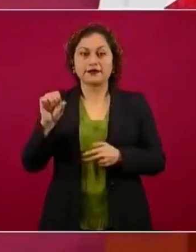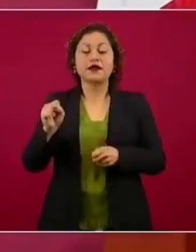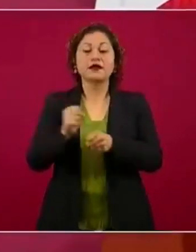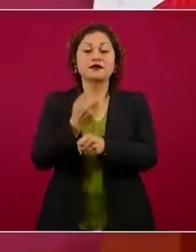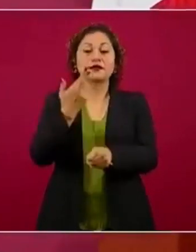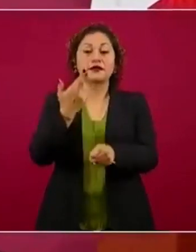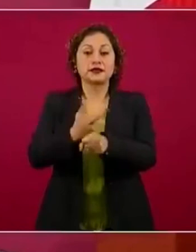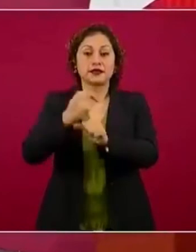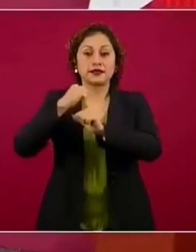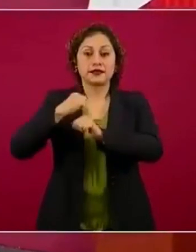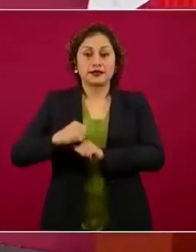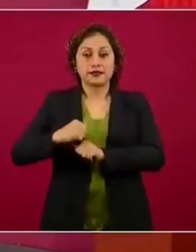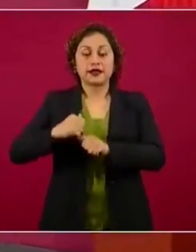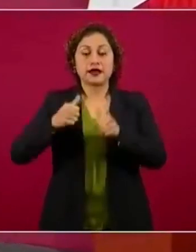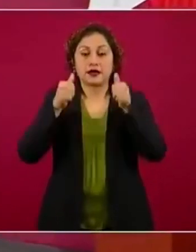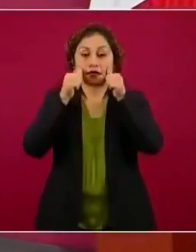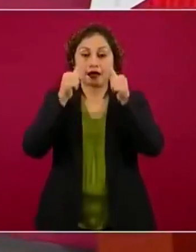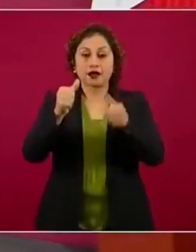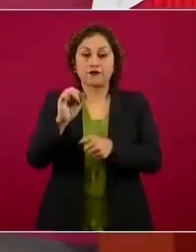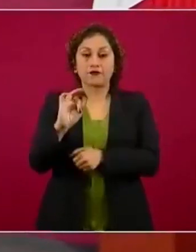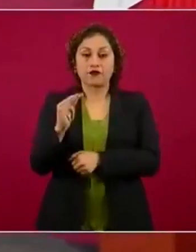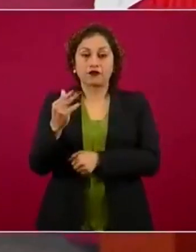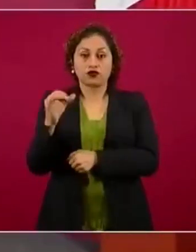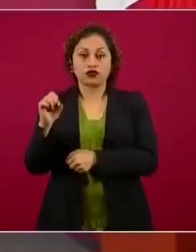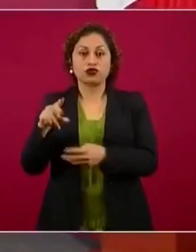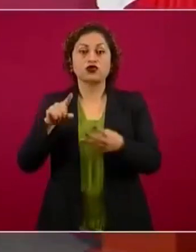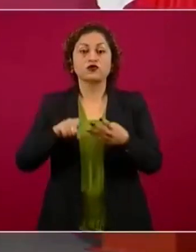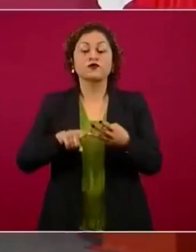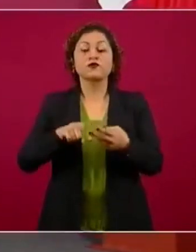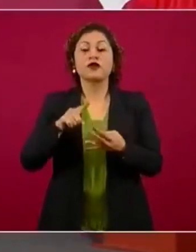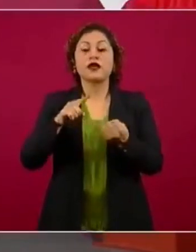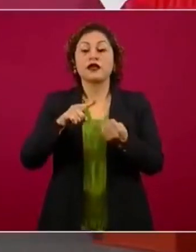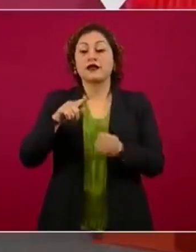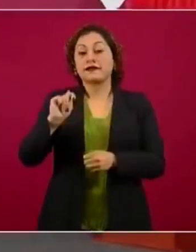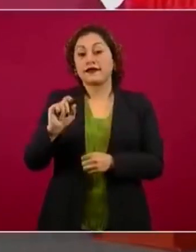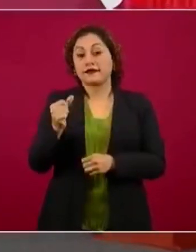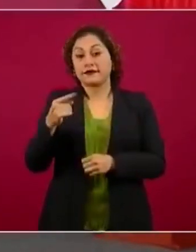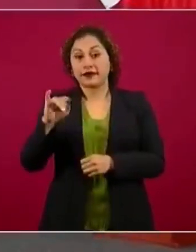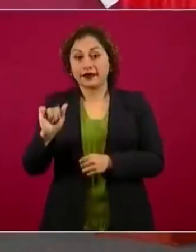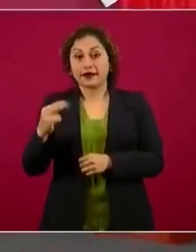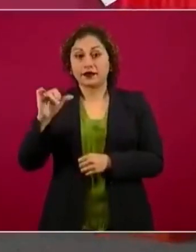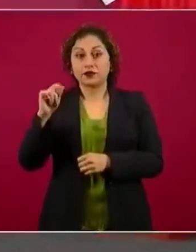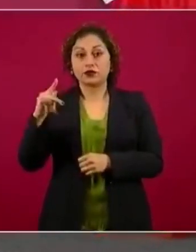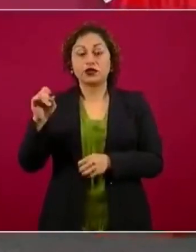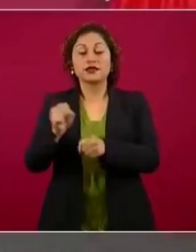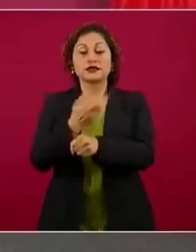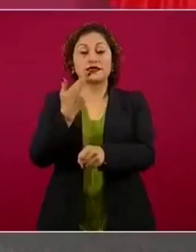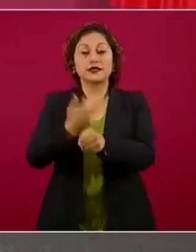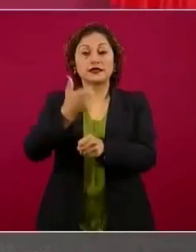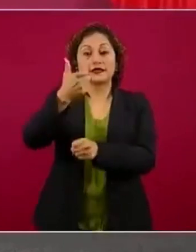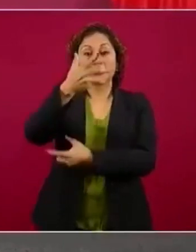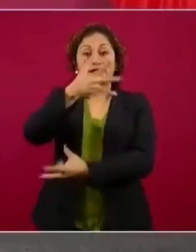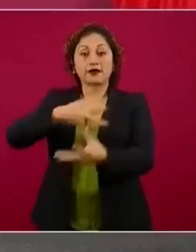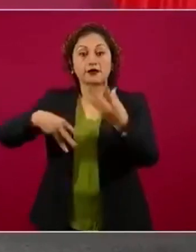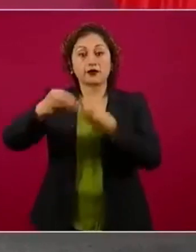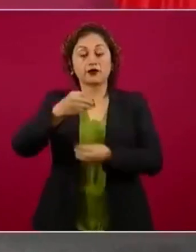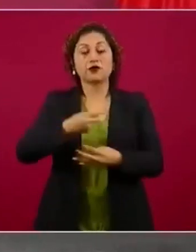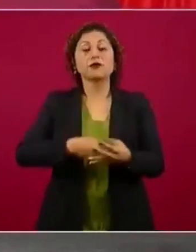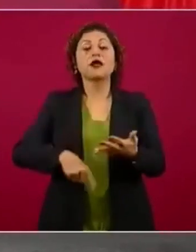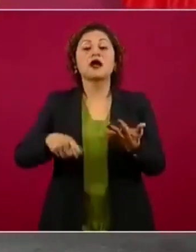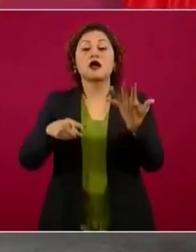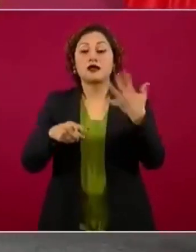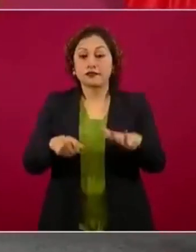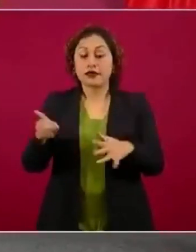Pública, Tatiana Cloutier, secretaria de Economía, y la maestra Delfina Gómez